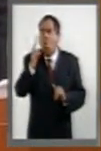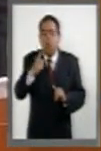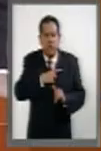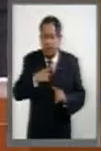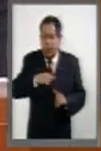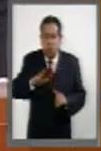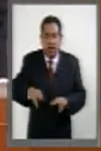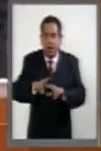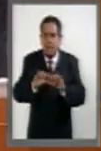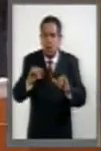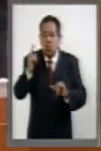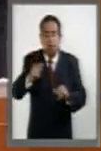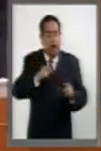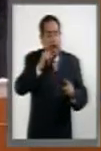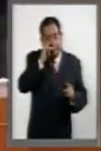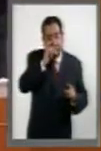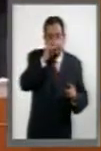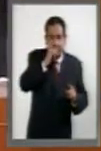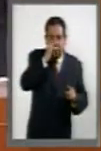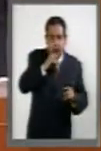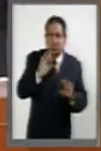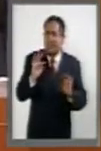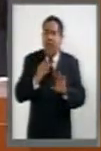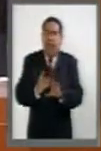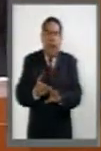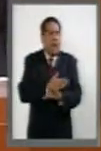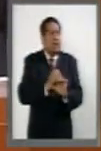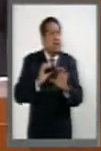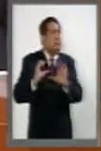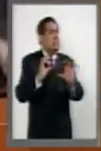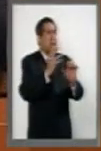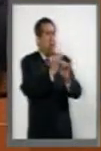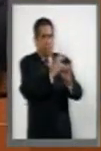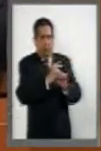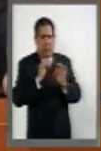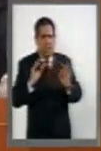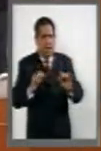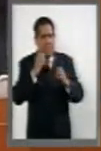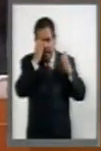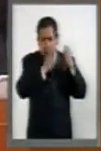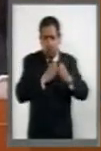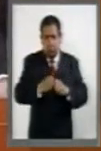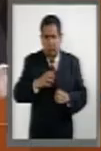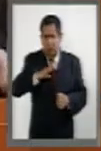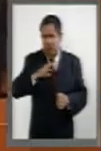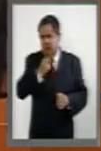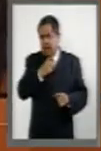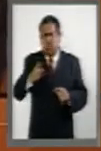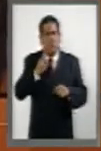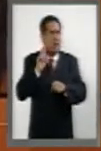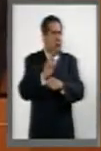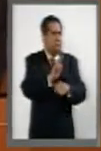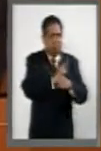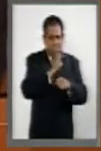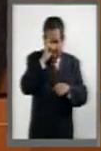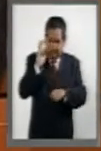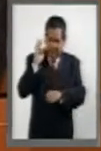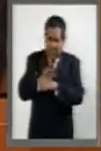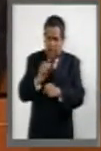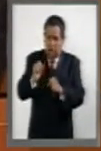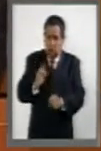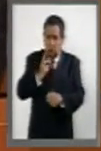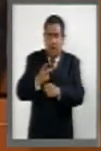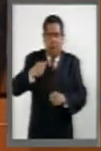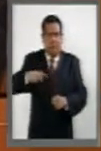a causa de fallas que muy probablemente podrían haberse prevenido. Y además, porque contamos con instituciones que deben velar por la salvaguarda de la seguridad en